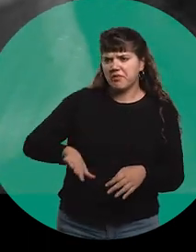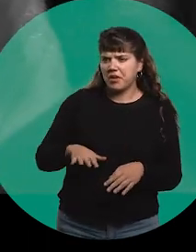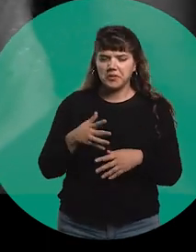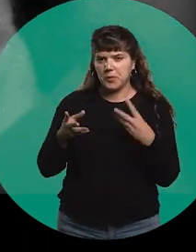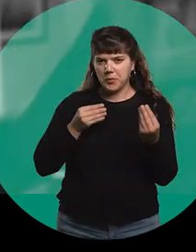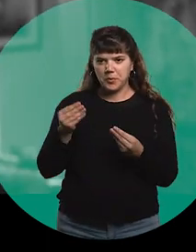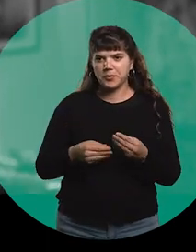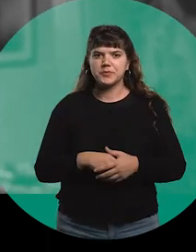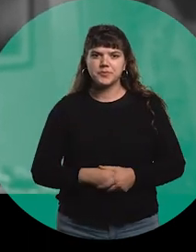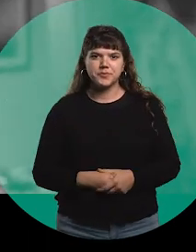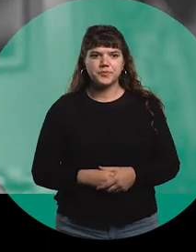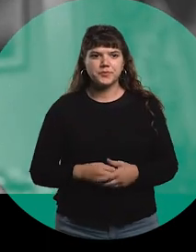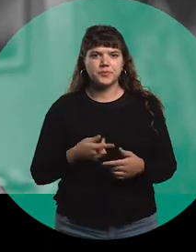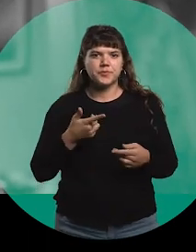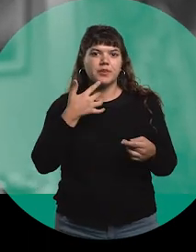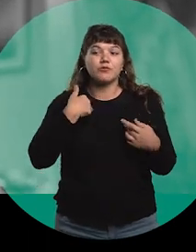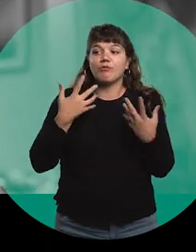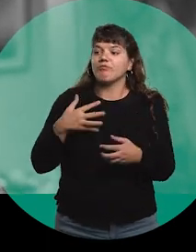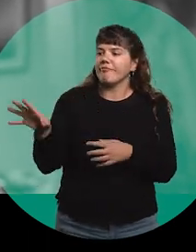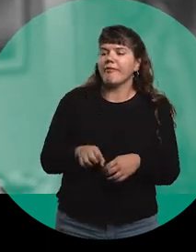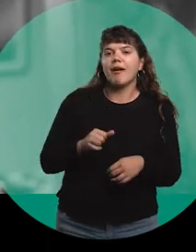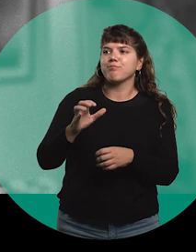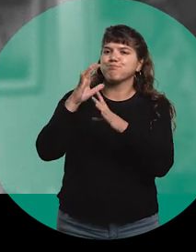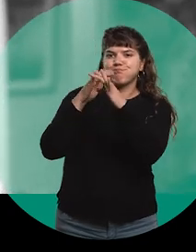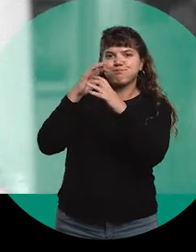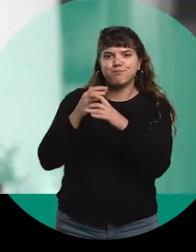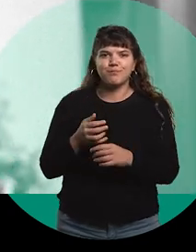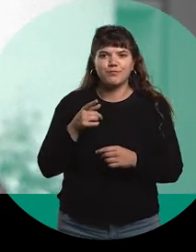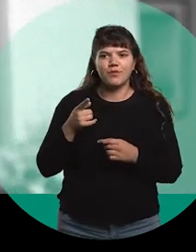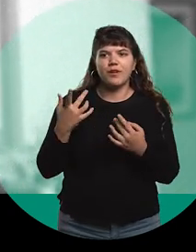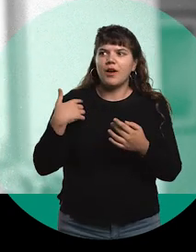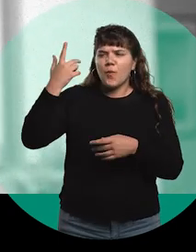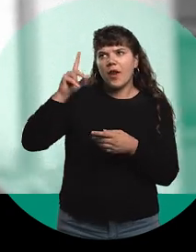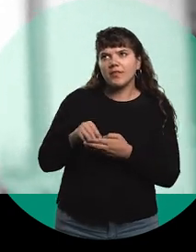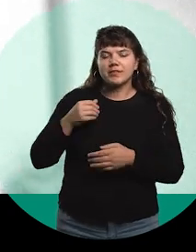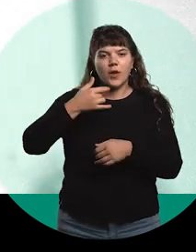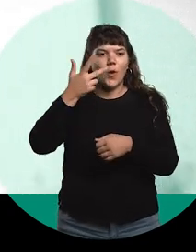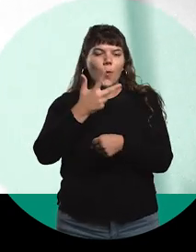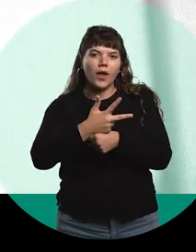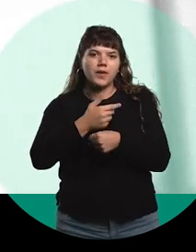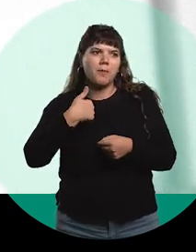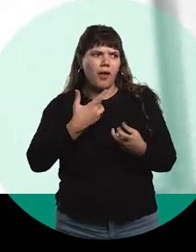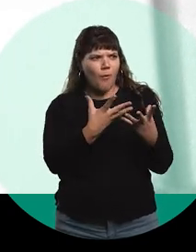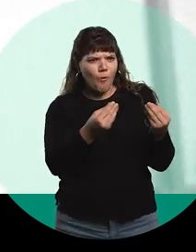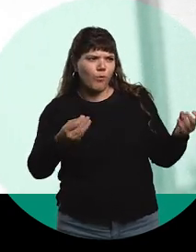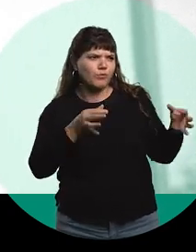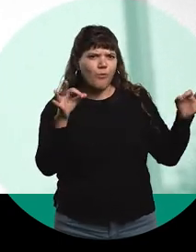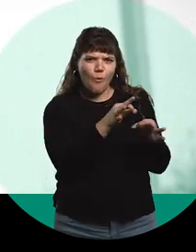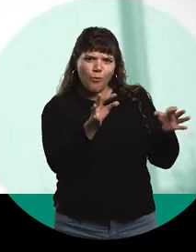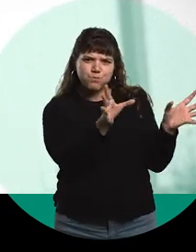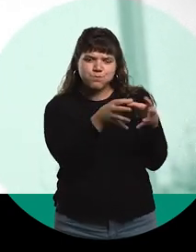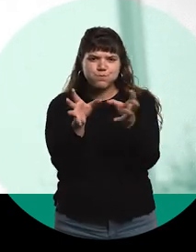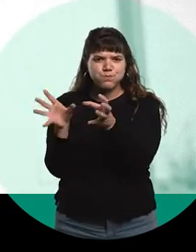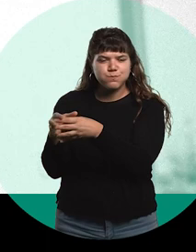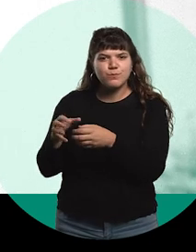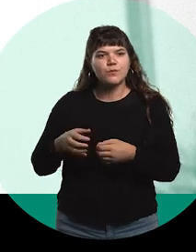Tranquilo, tomas café. Trabajando en campamento, ¿para qué vos decías tener una corneta? Claro. Y después, un par de años en Guatemala, en Guatemala había muchas bandas musicales.